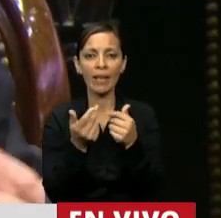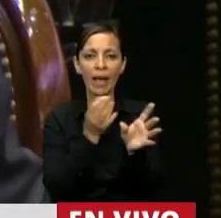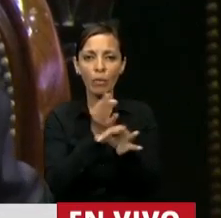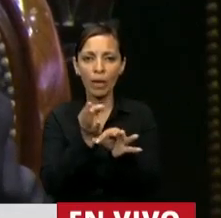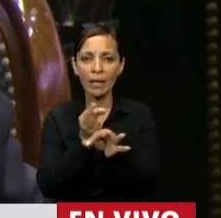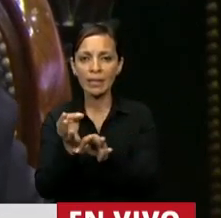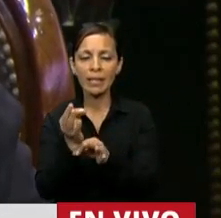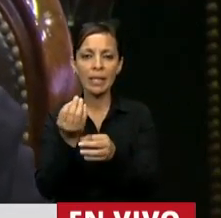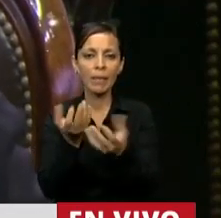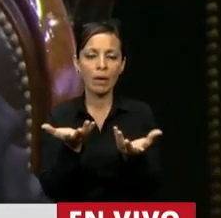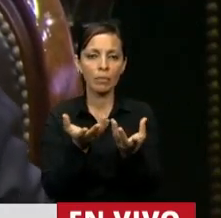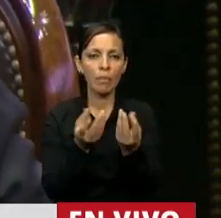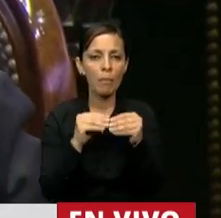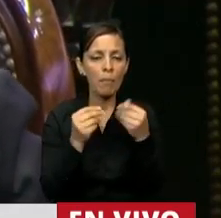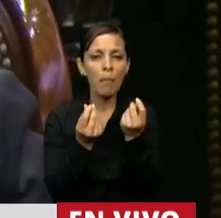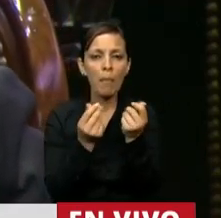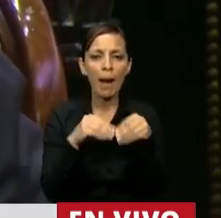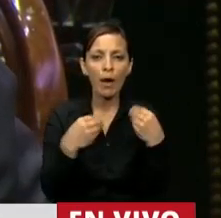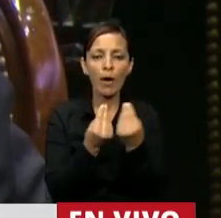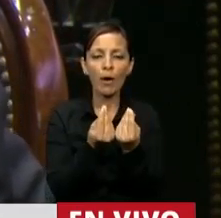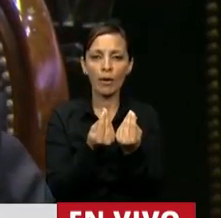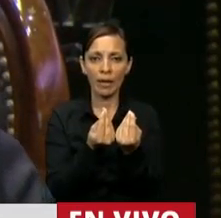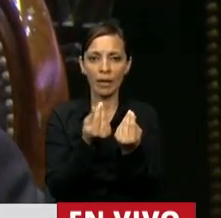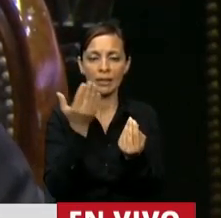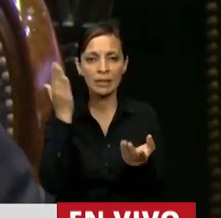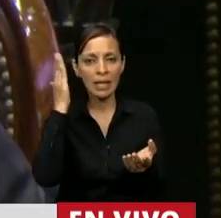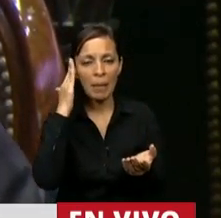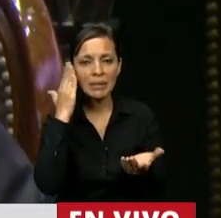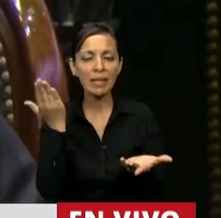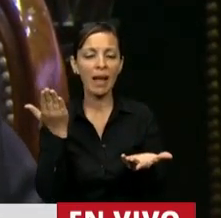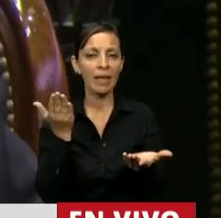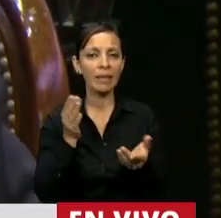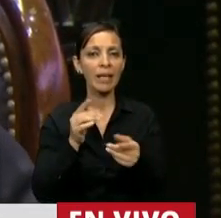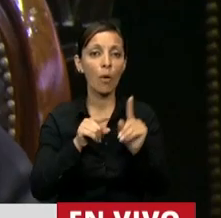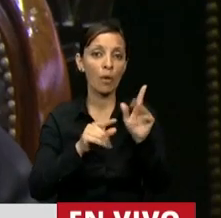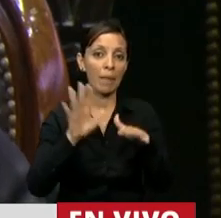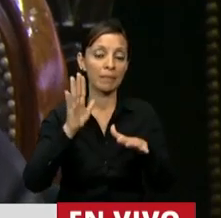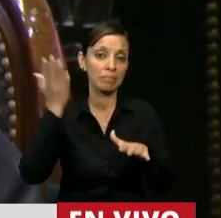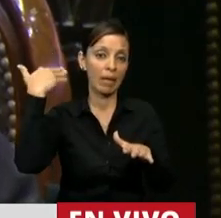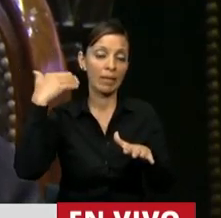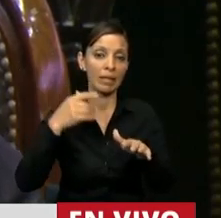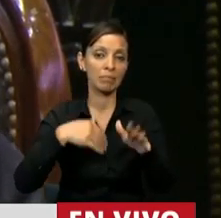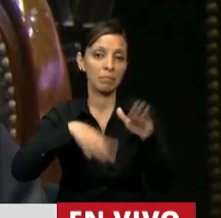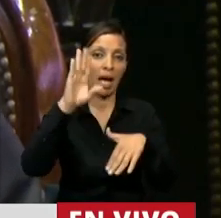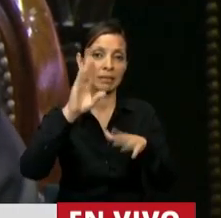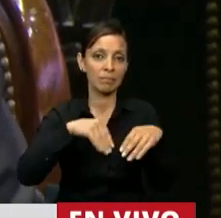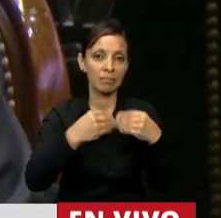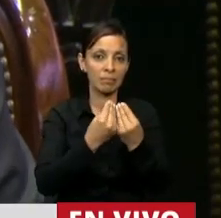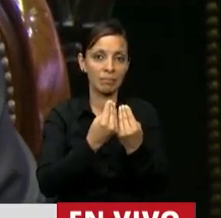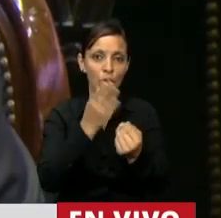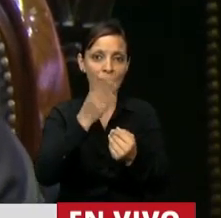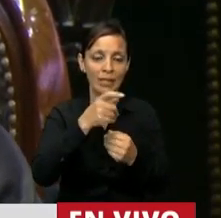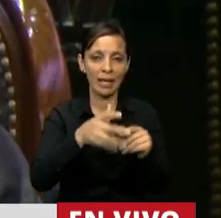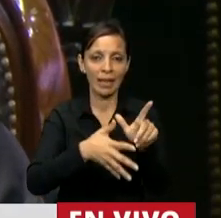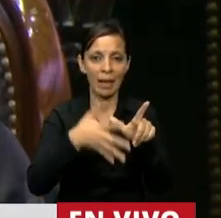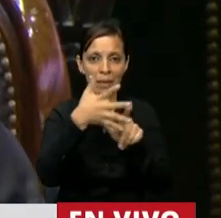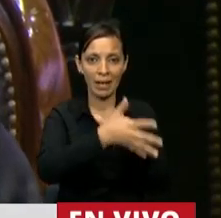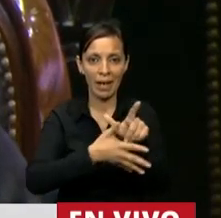una varianza del rendimiento que incluso en algunos momentos llegó a ser una de las más altas de Latinoamérica, contra todo lo que nosotros